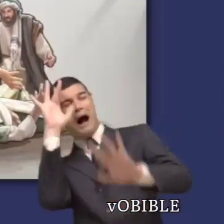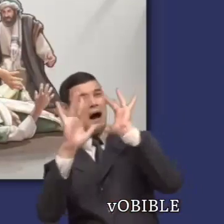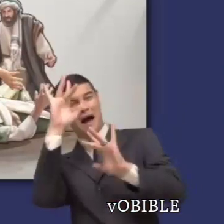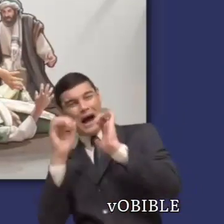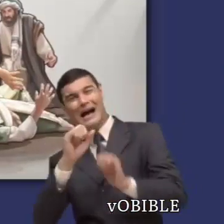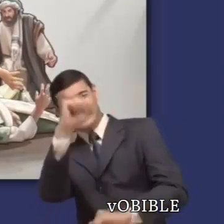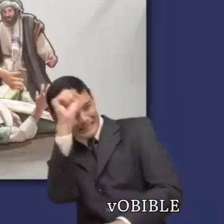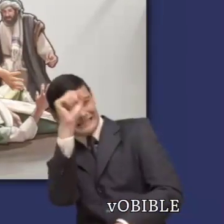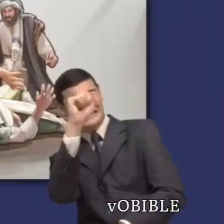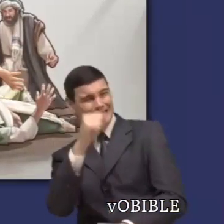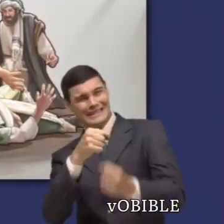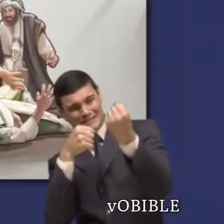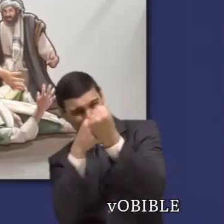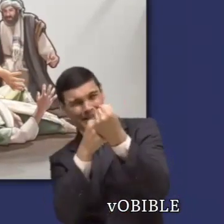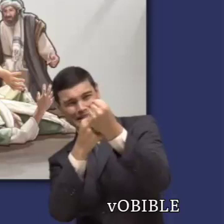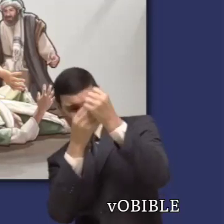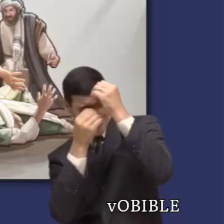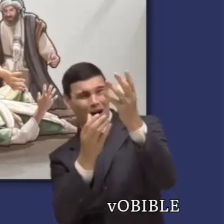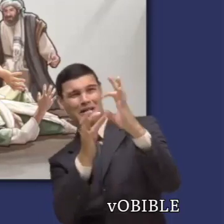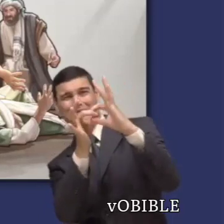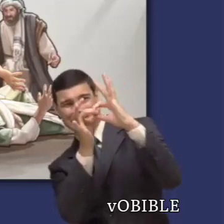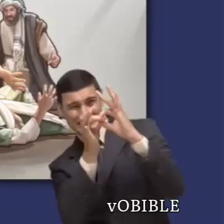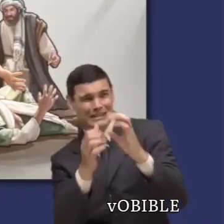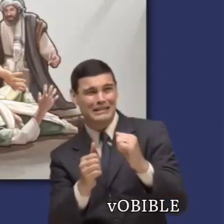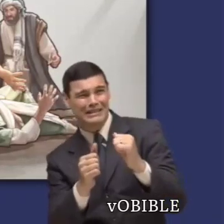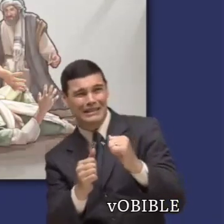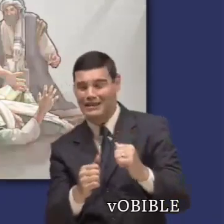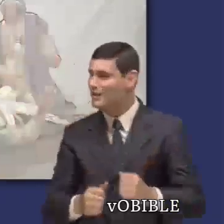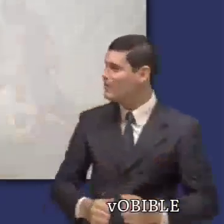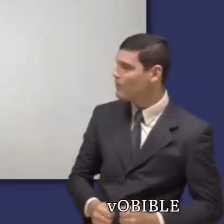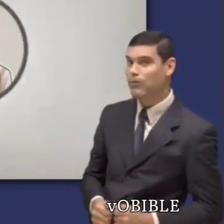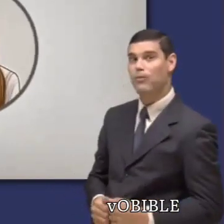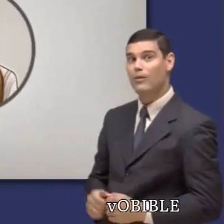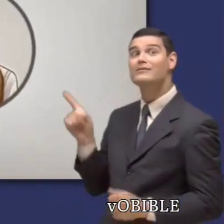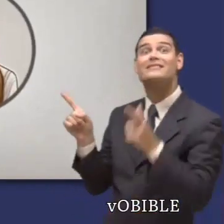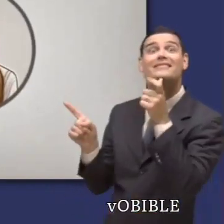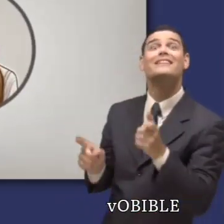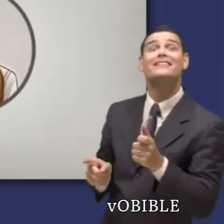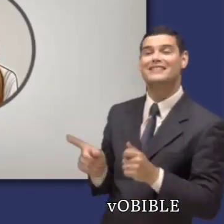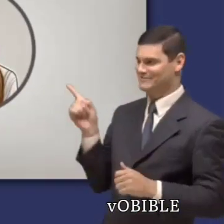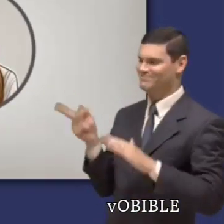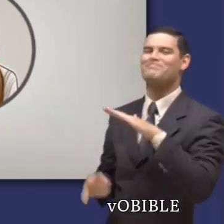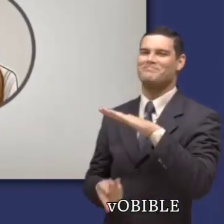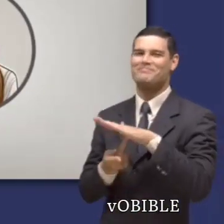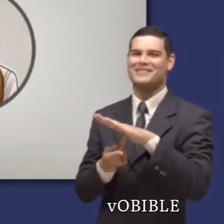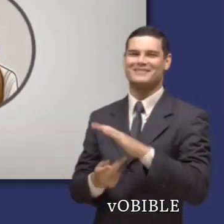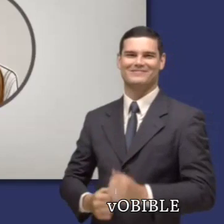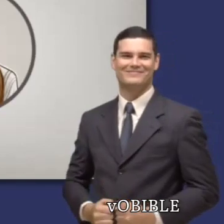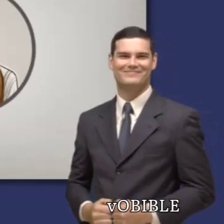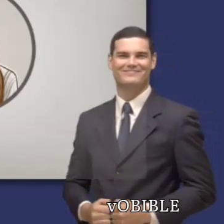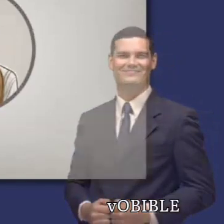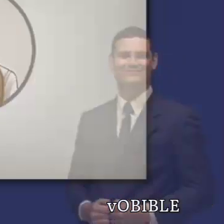el camino a Damasco, y a raíz de eso, se hace cristiano, y más tarde llega a ser conocido como el